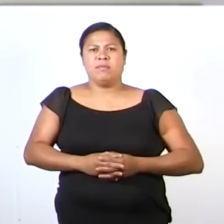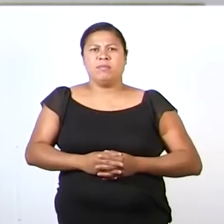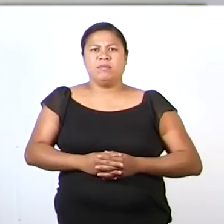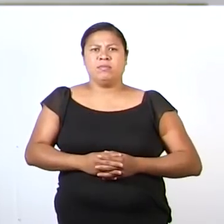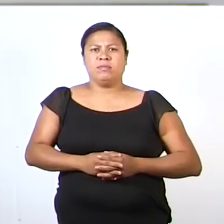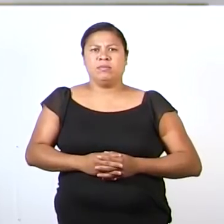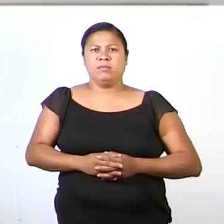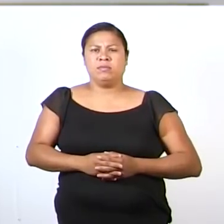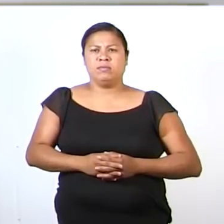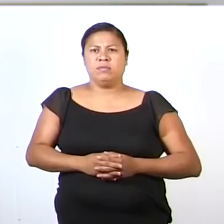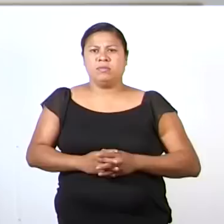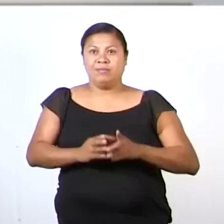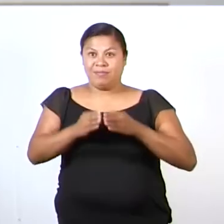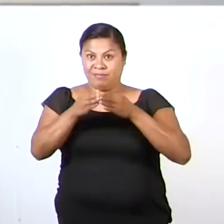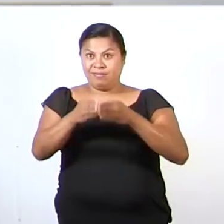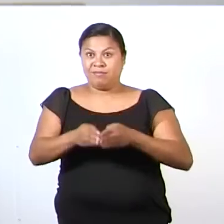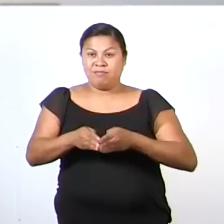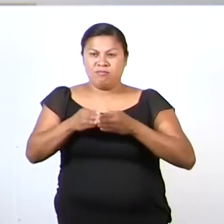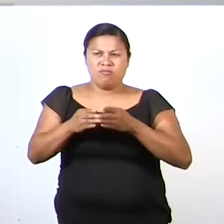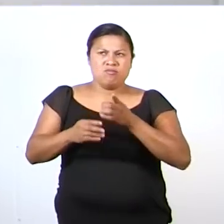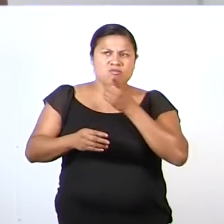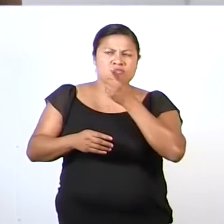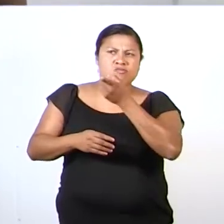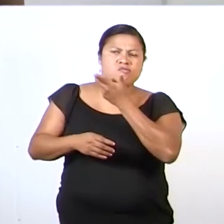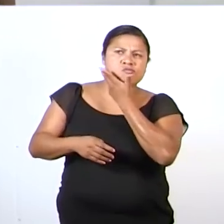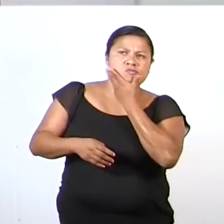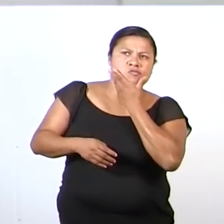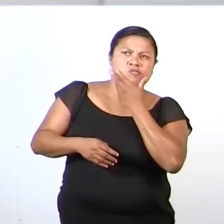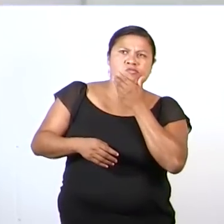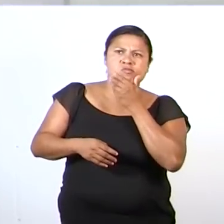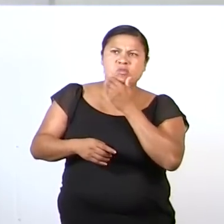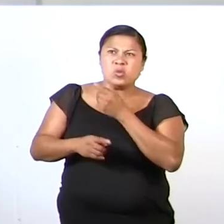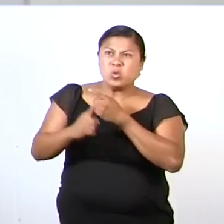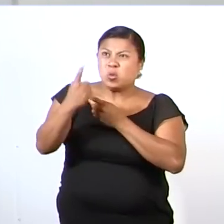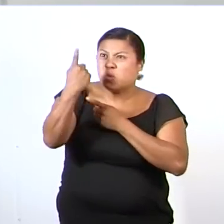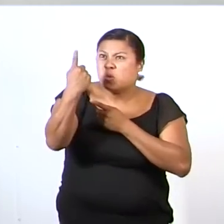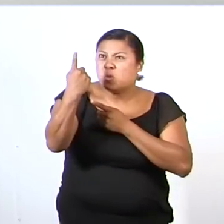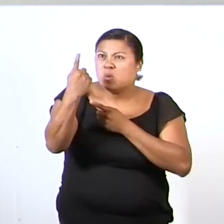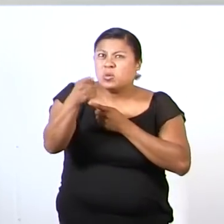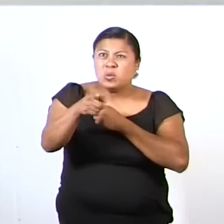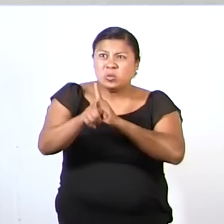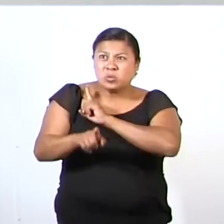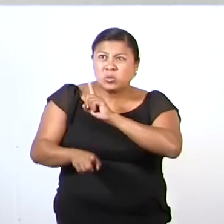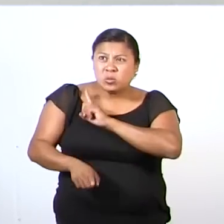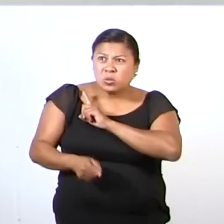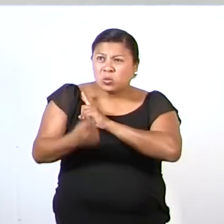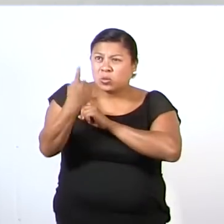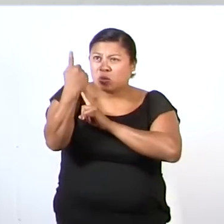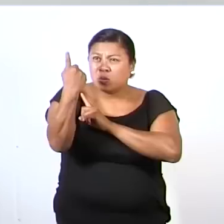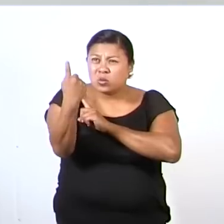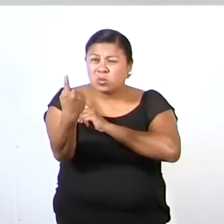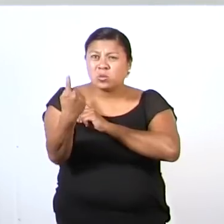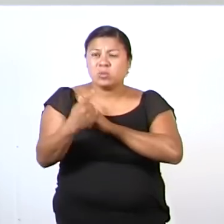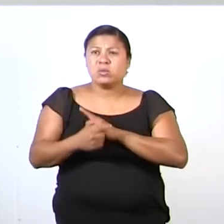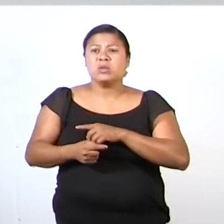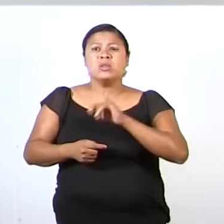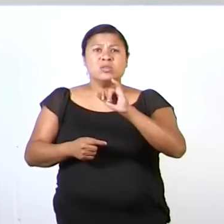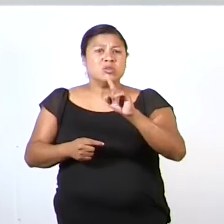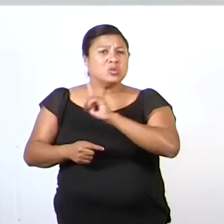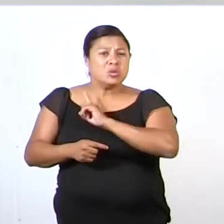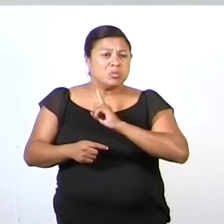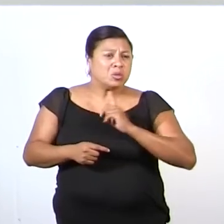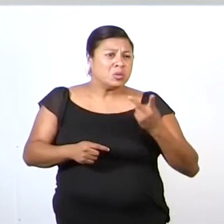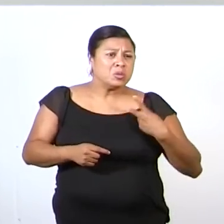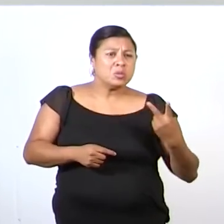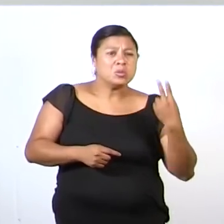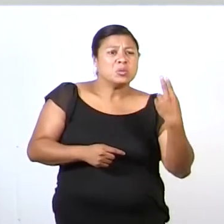El marinero dijo. ¿Solo uno? Solo seríamos una colección